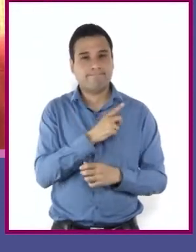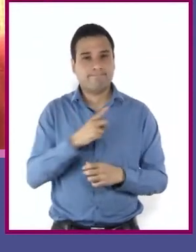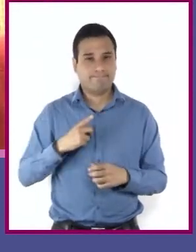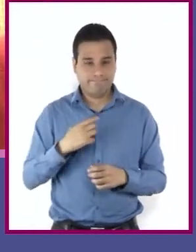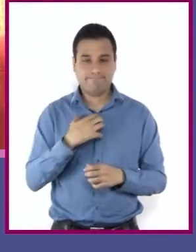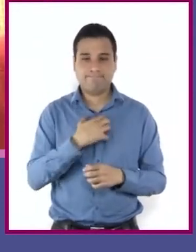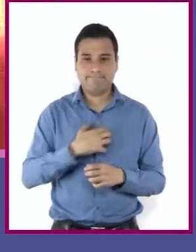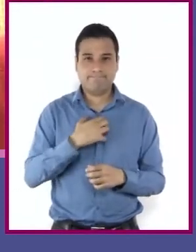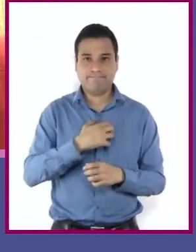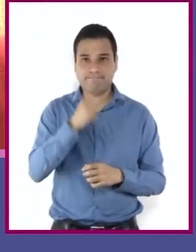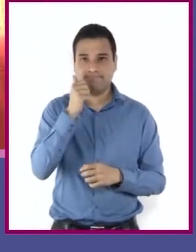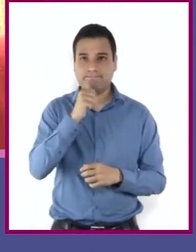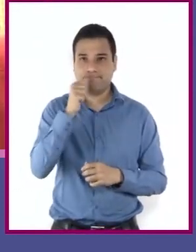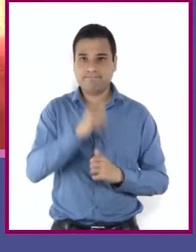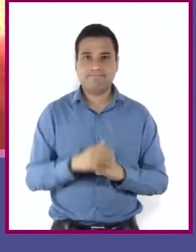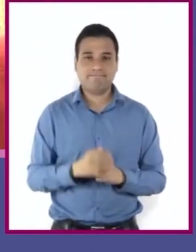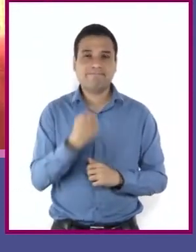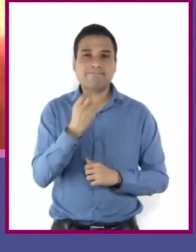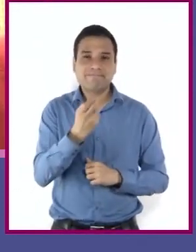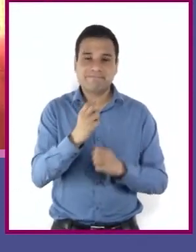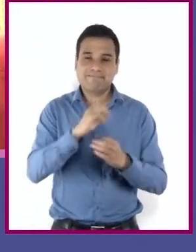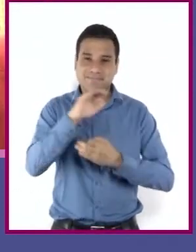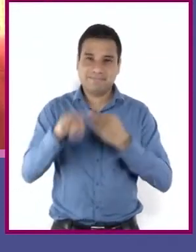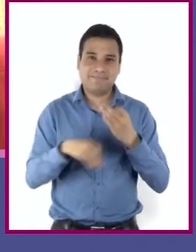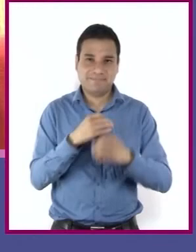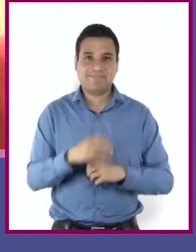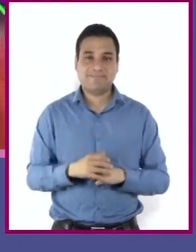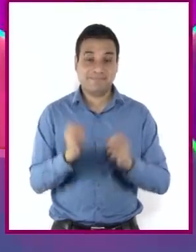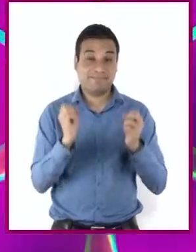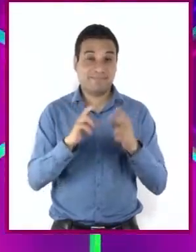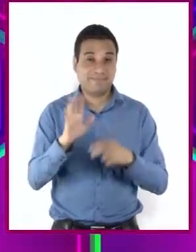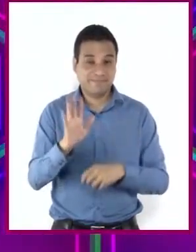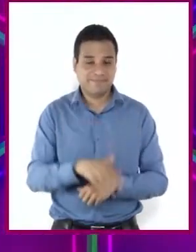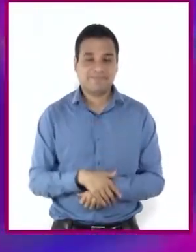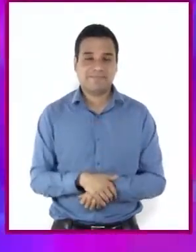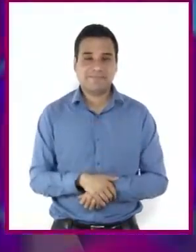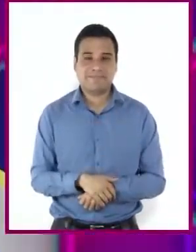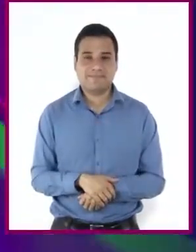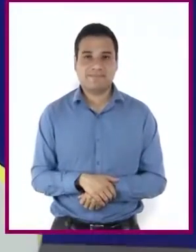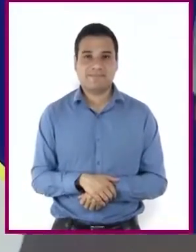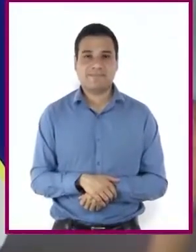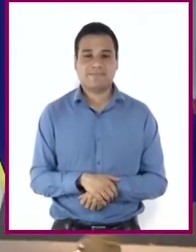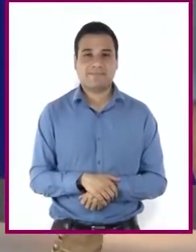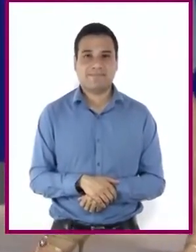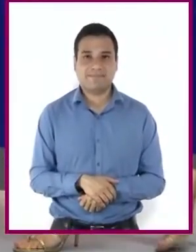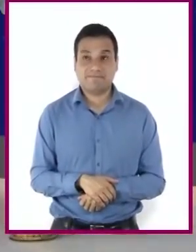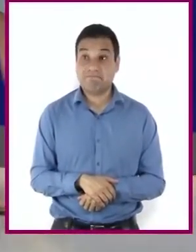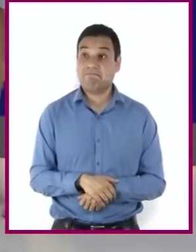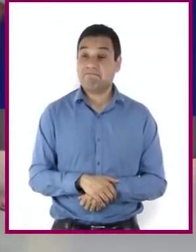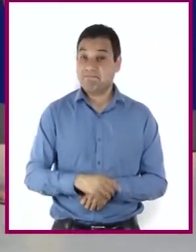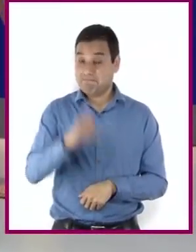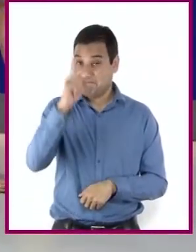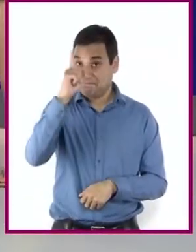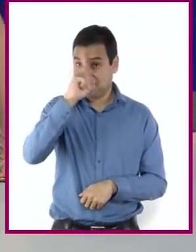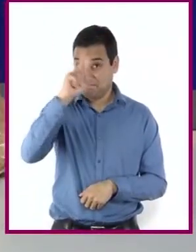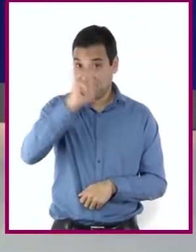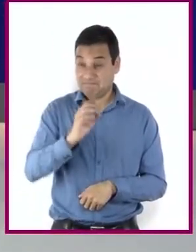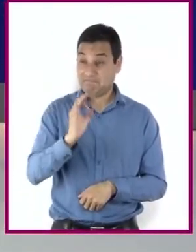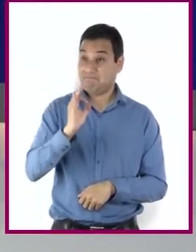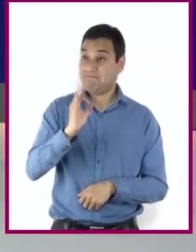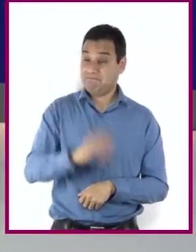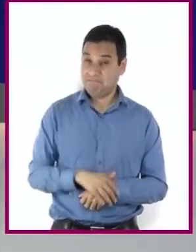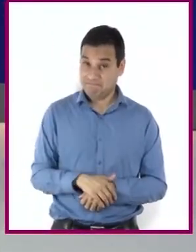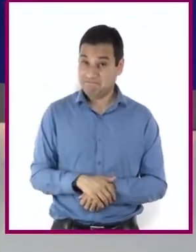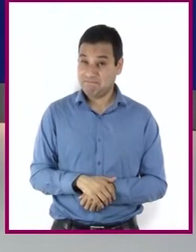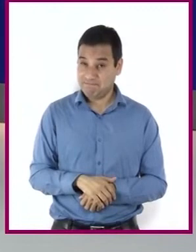y sus compañeros. Eso es todo de mi parte. Adiós. ¡Qué buenos consejos! Estoy